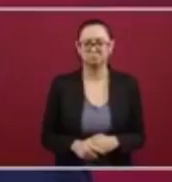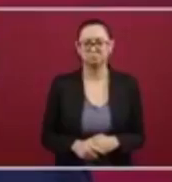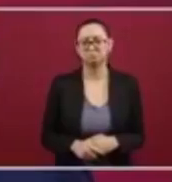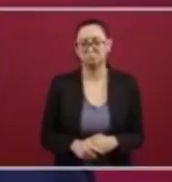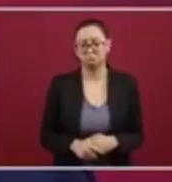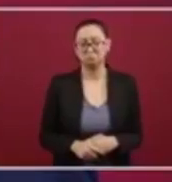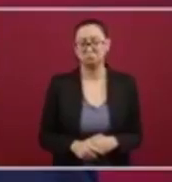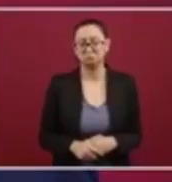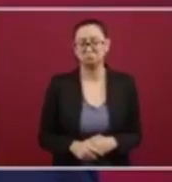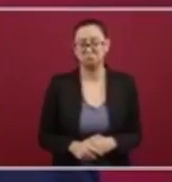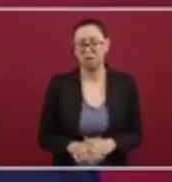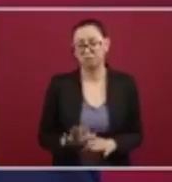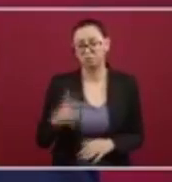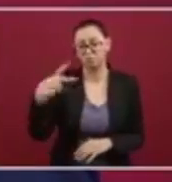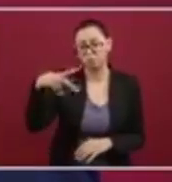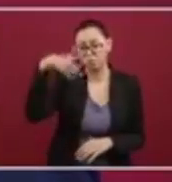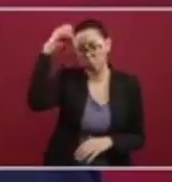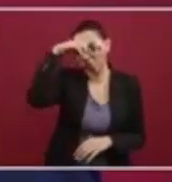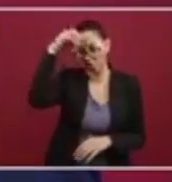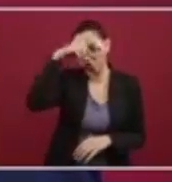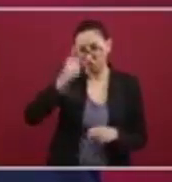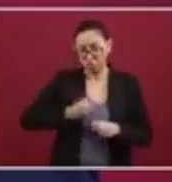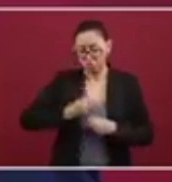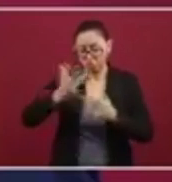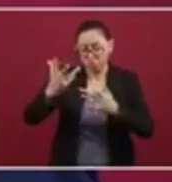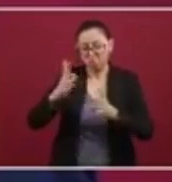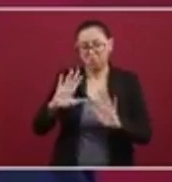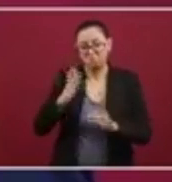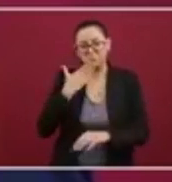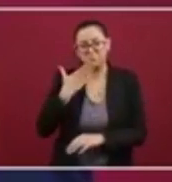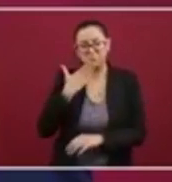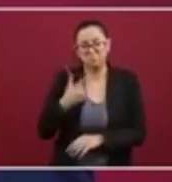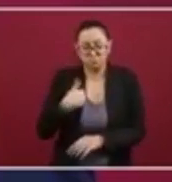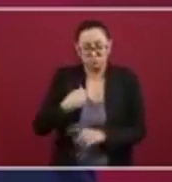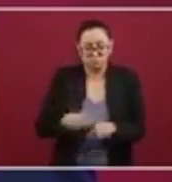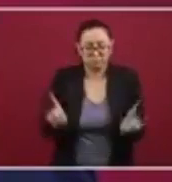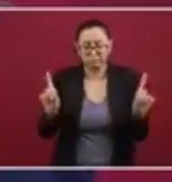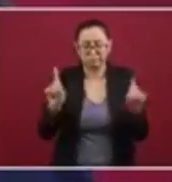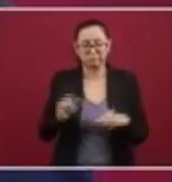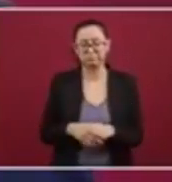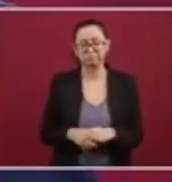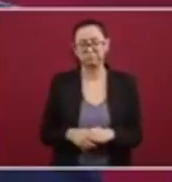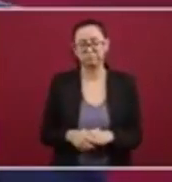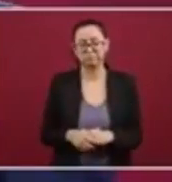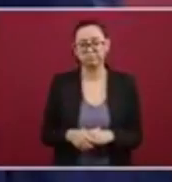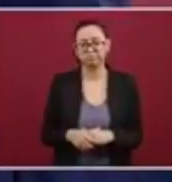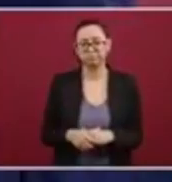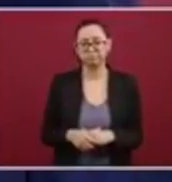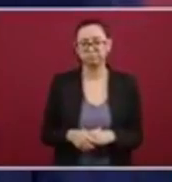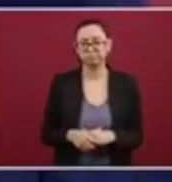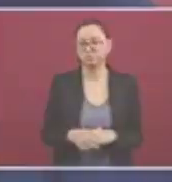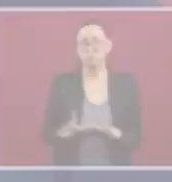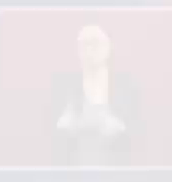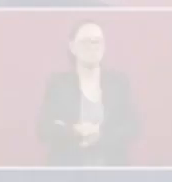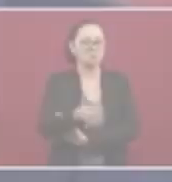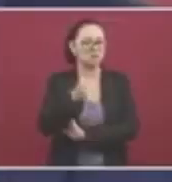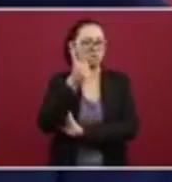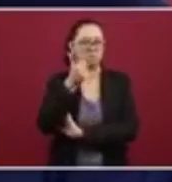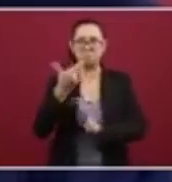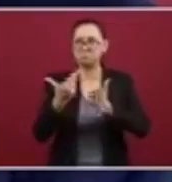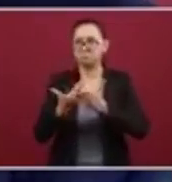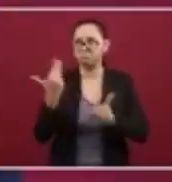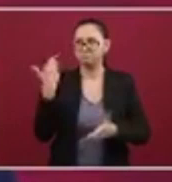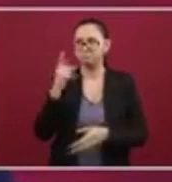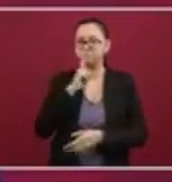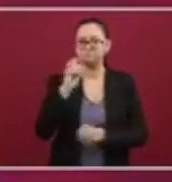de expresarse. Yo no comparto ese punto de vista, aunque se trate del New York Times.